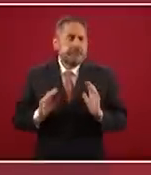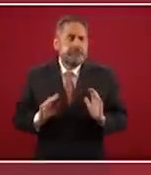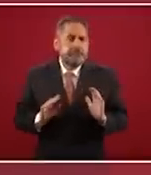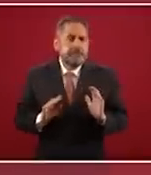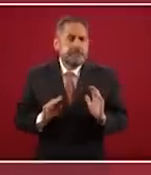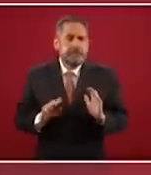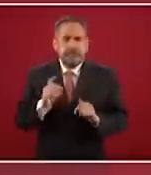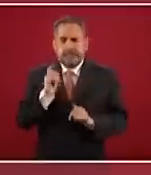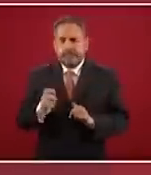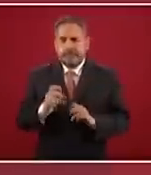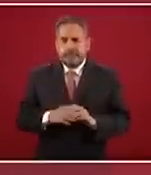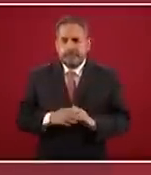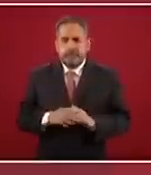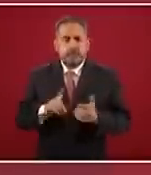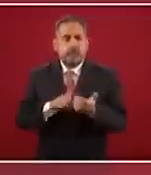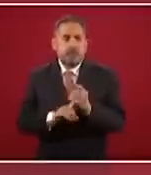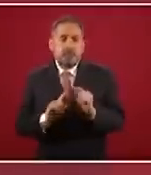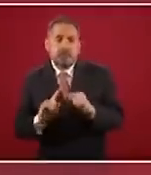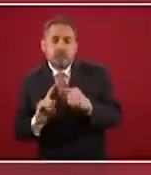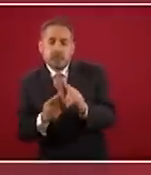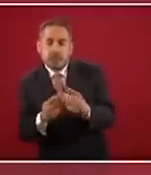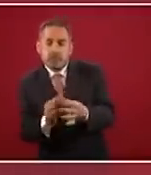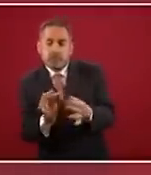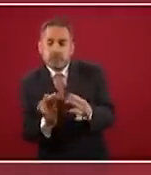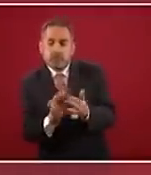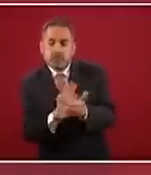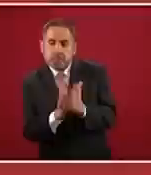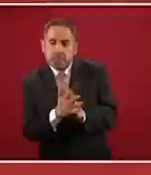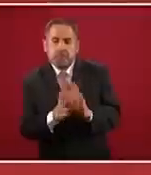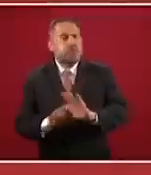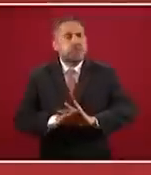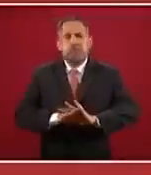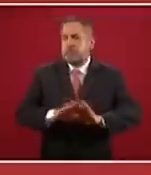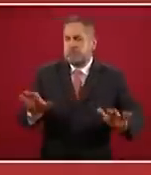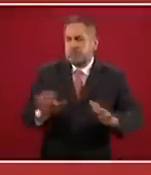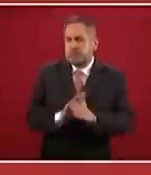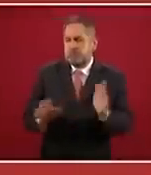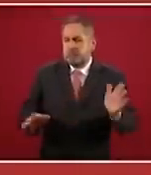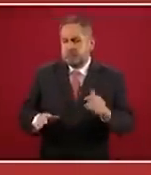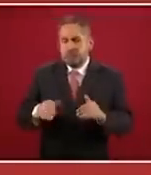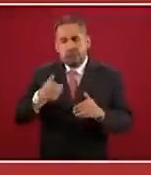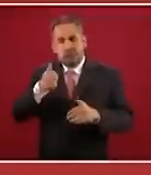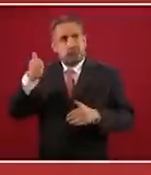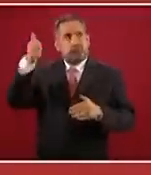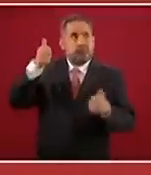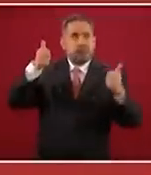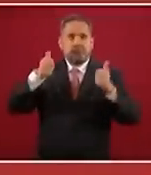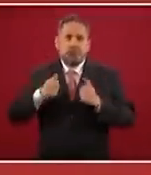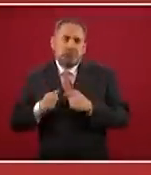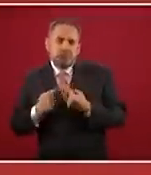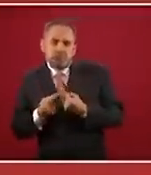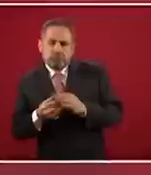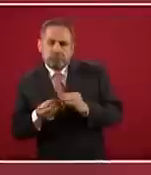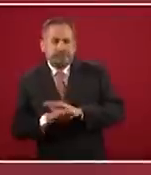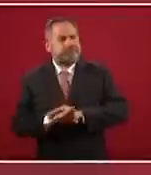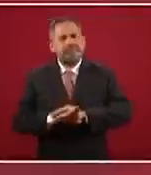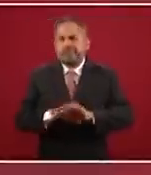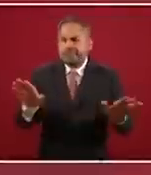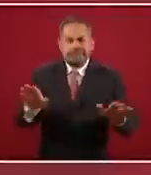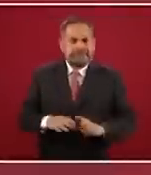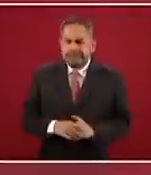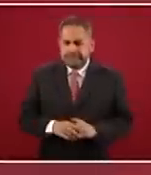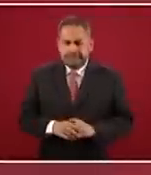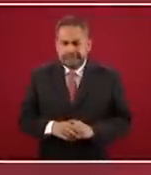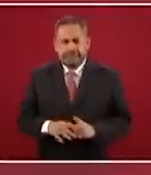que no haya acuerdos en los sótanos del poder, que